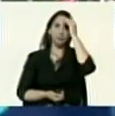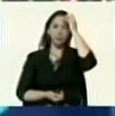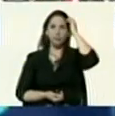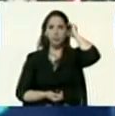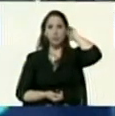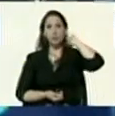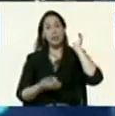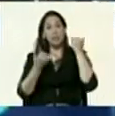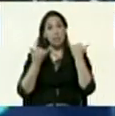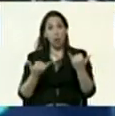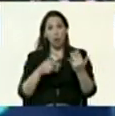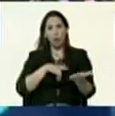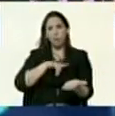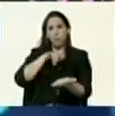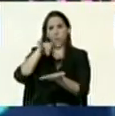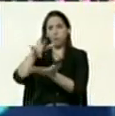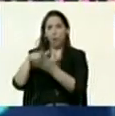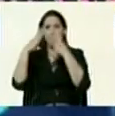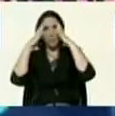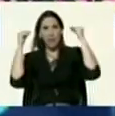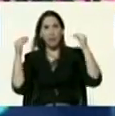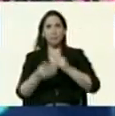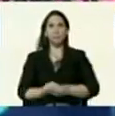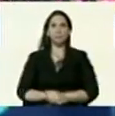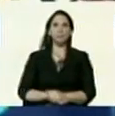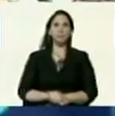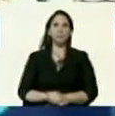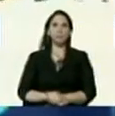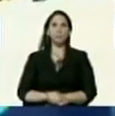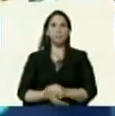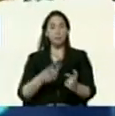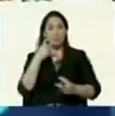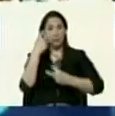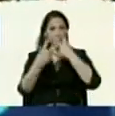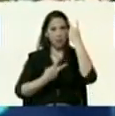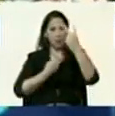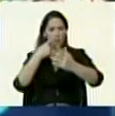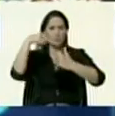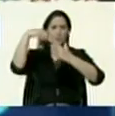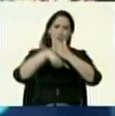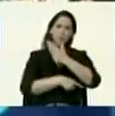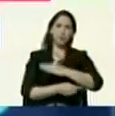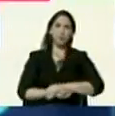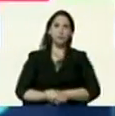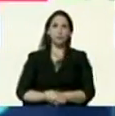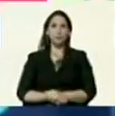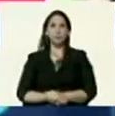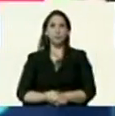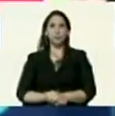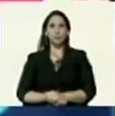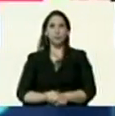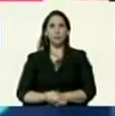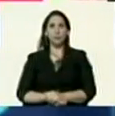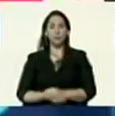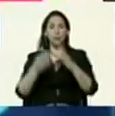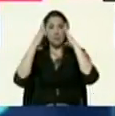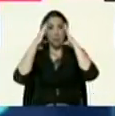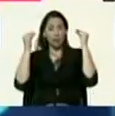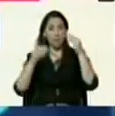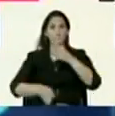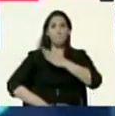está en Vietnam, en una visita de profundidad, porque con Vietnam